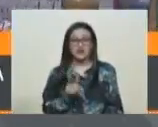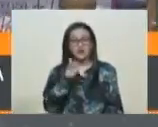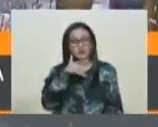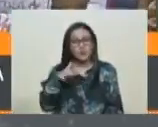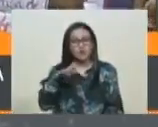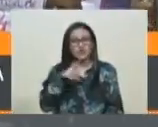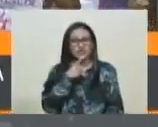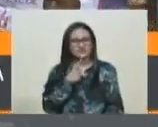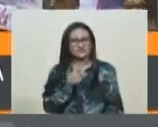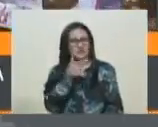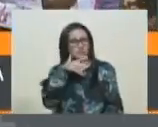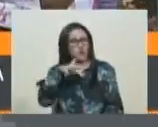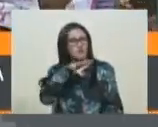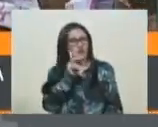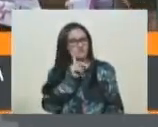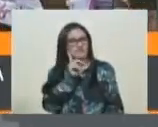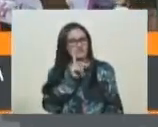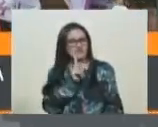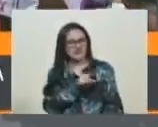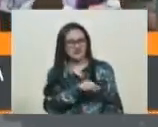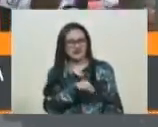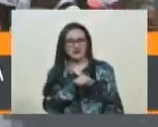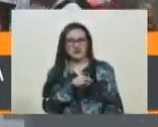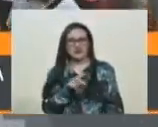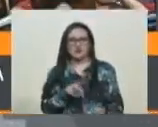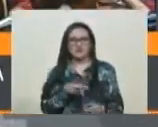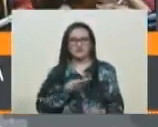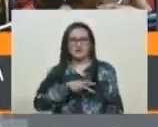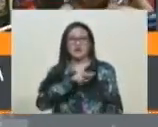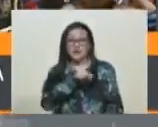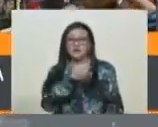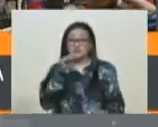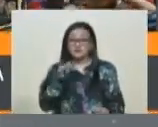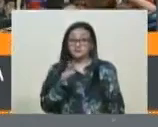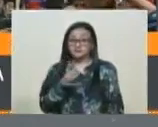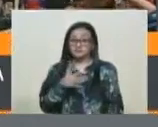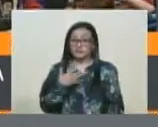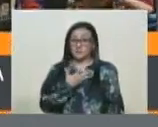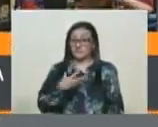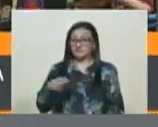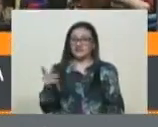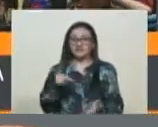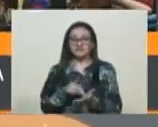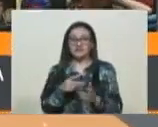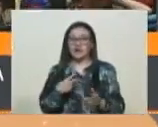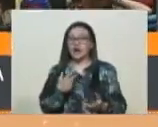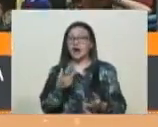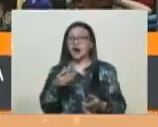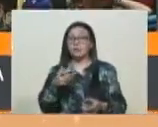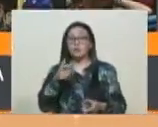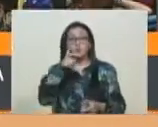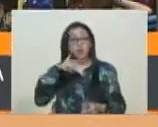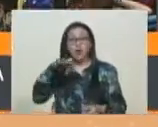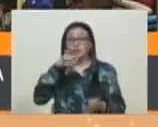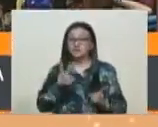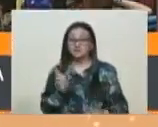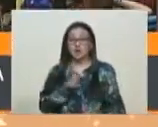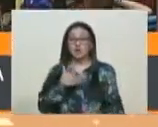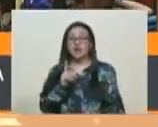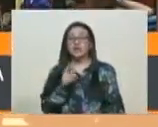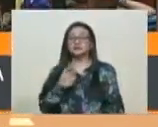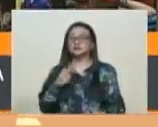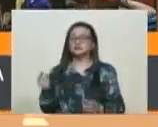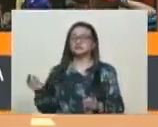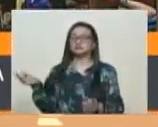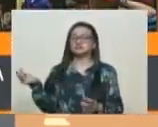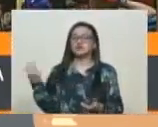es fraudulenta. Para ellos lo que es correcto es que se llegue a la presidencia sin la voluntad del pueblo. Eso es lo correcto,